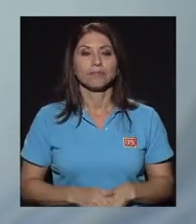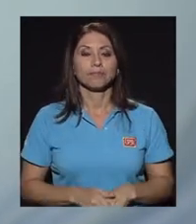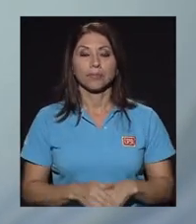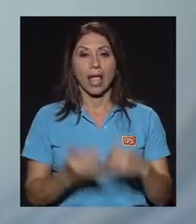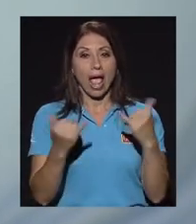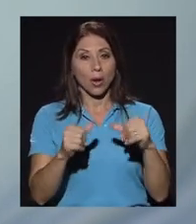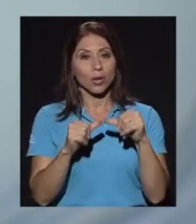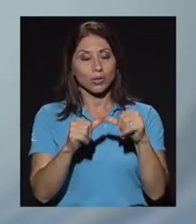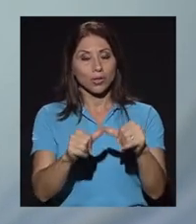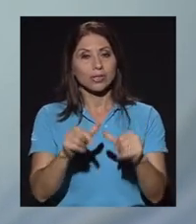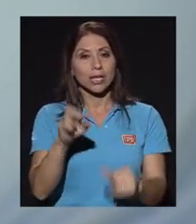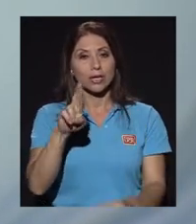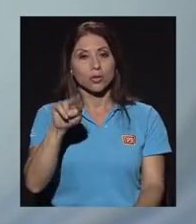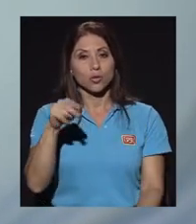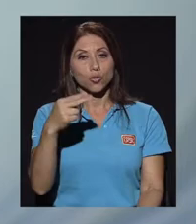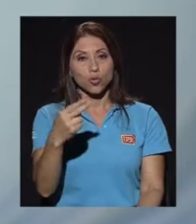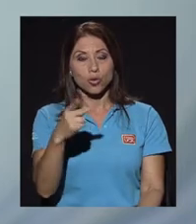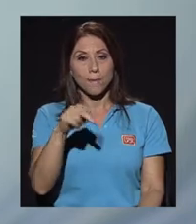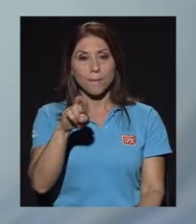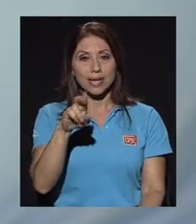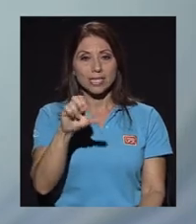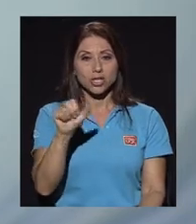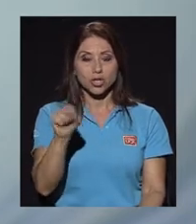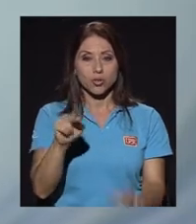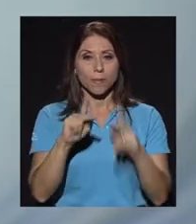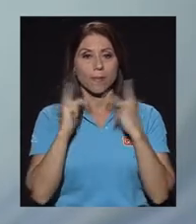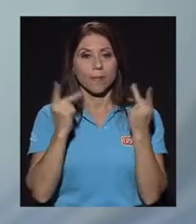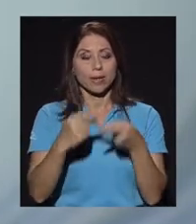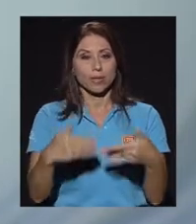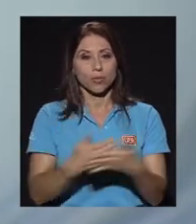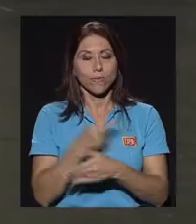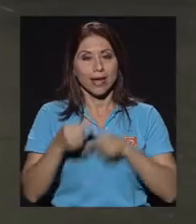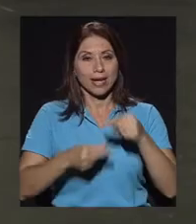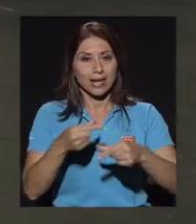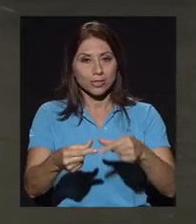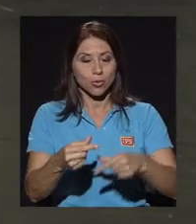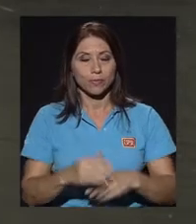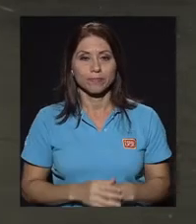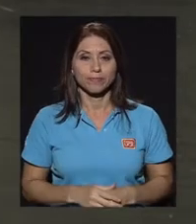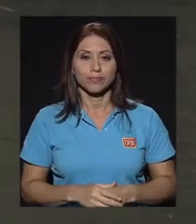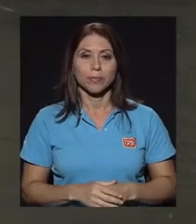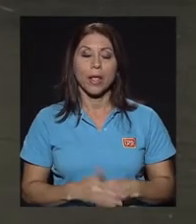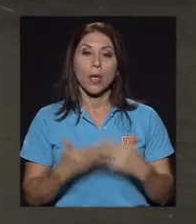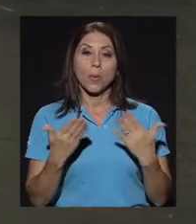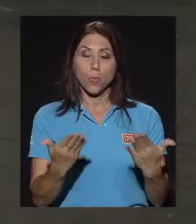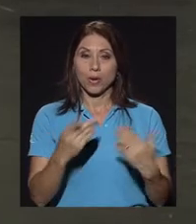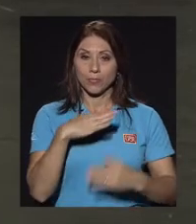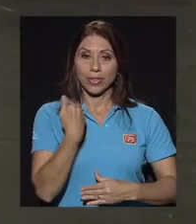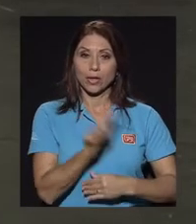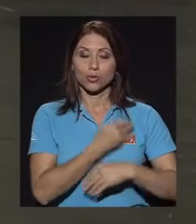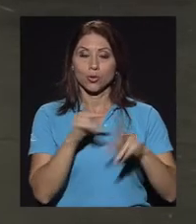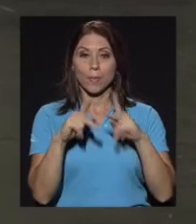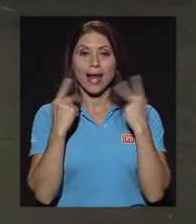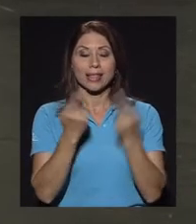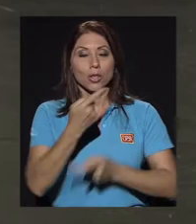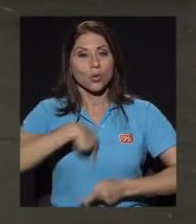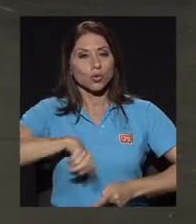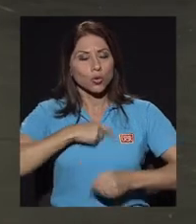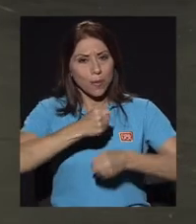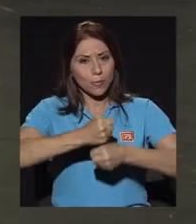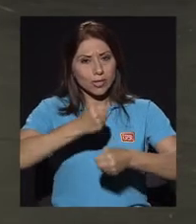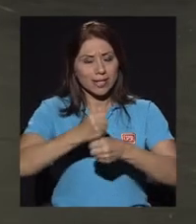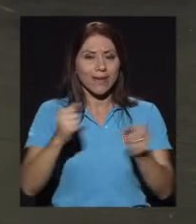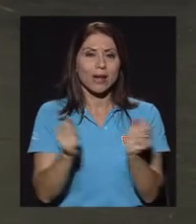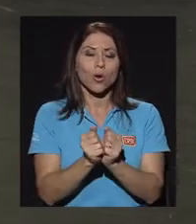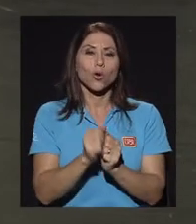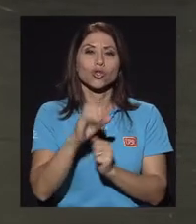A continuación, doña Ruth Pearson, del Partido Nueva Generación. Bueno, en nuestro partido vamos a trabajar mano a mano